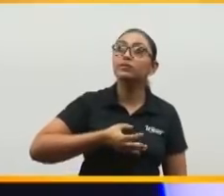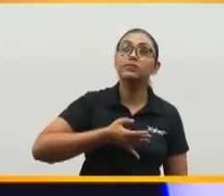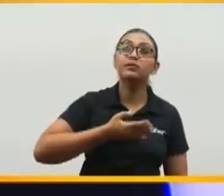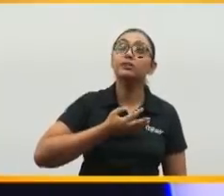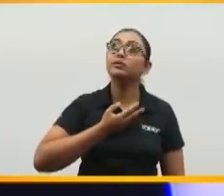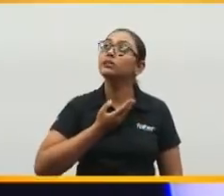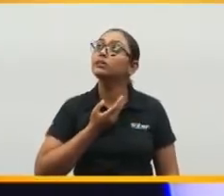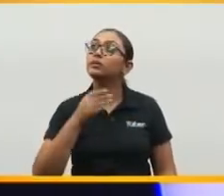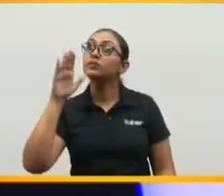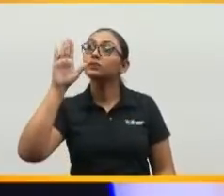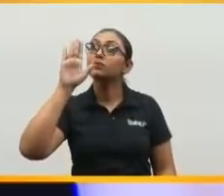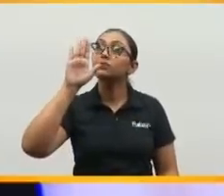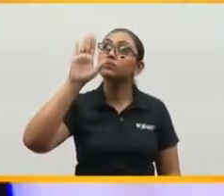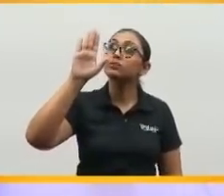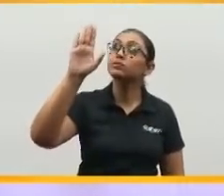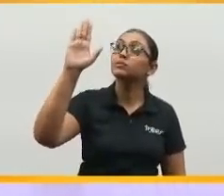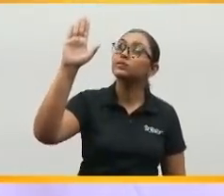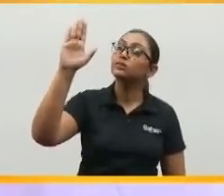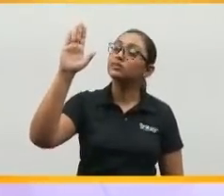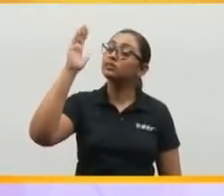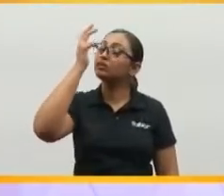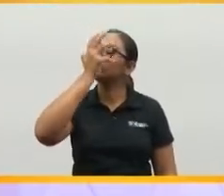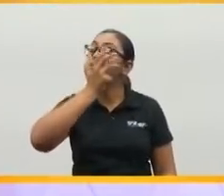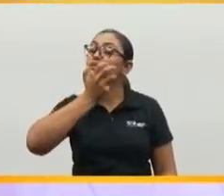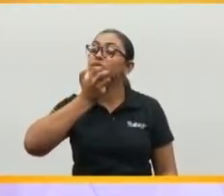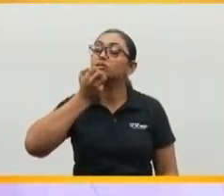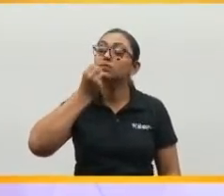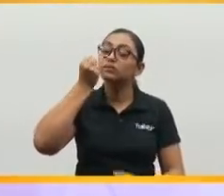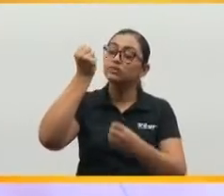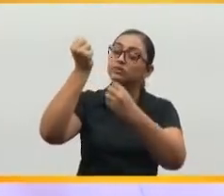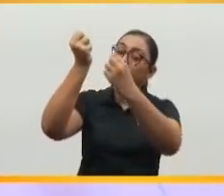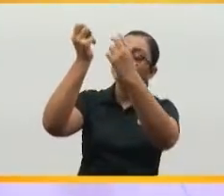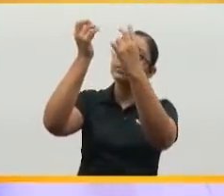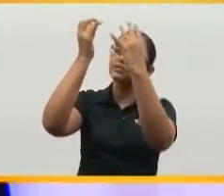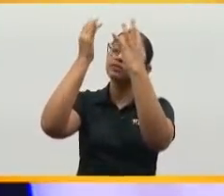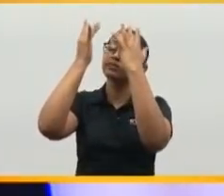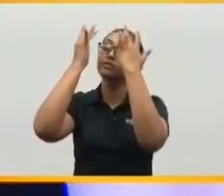Señor, con tu preciosa unción.